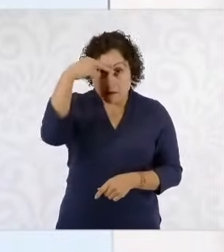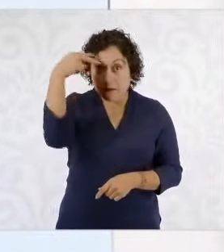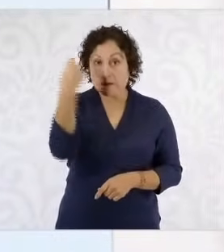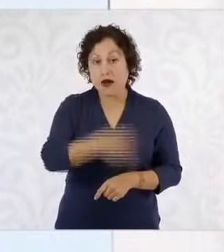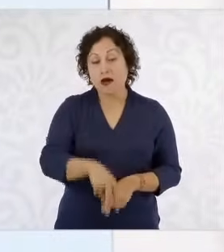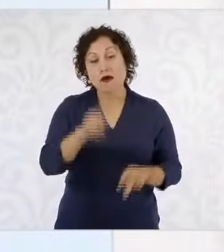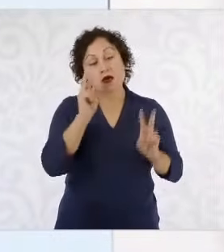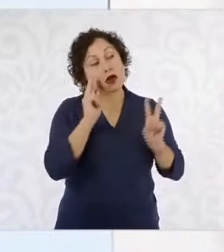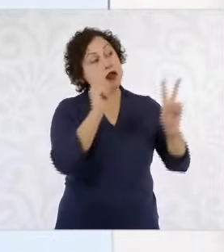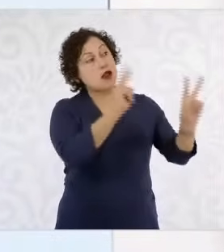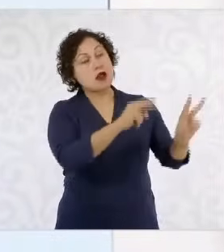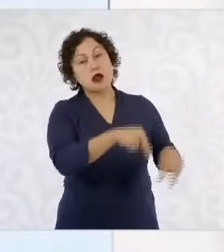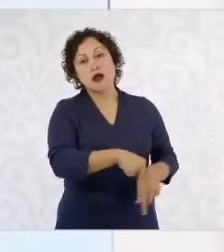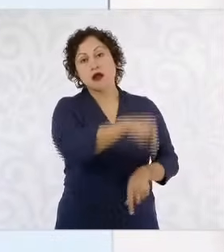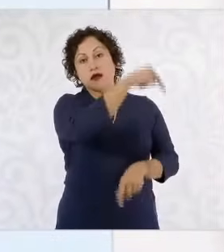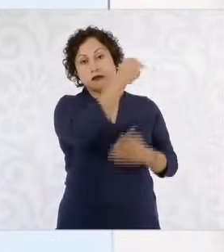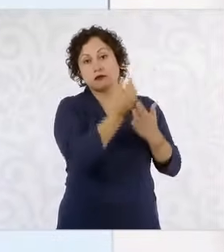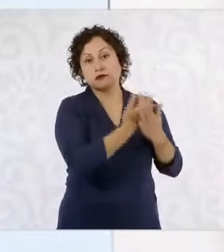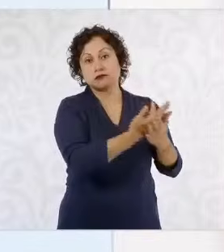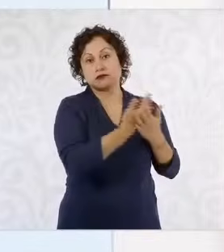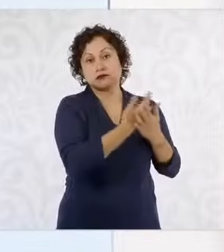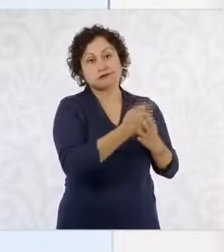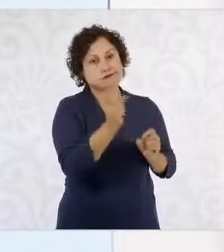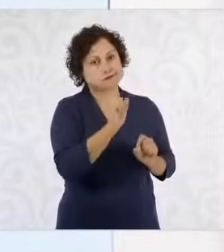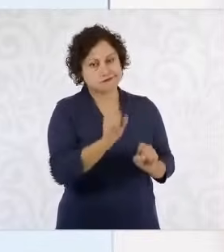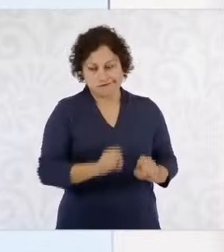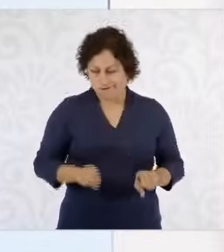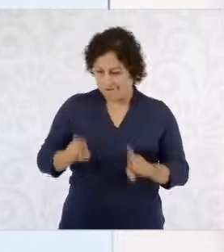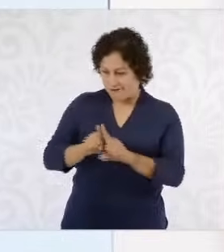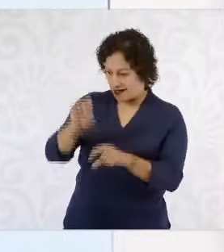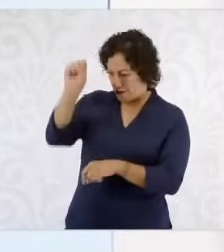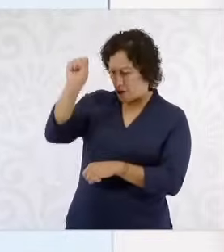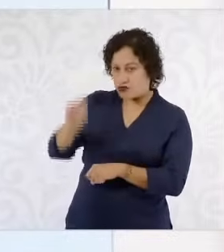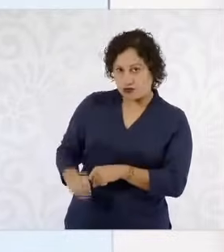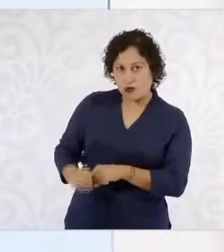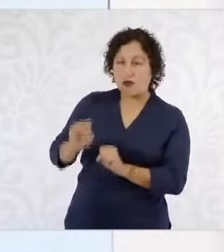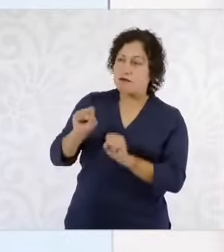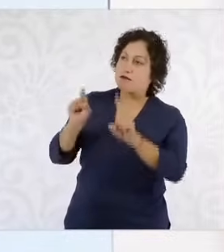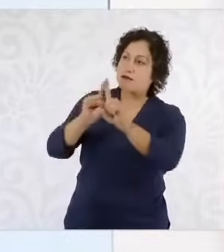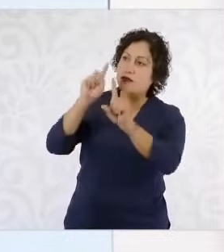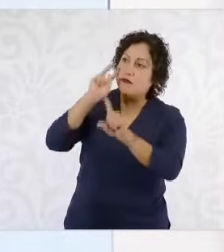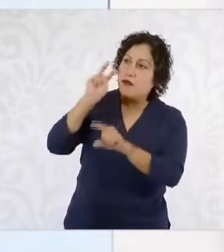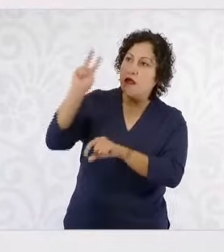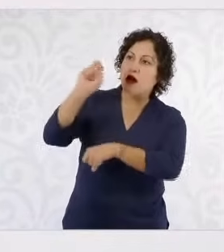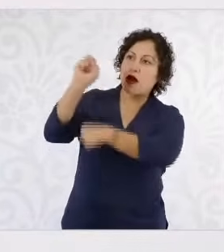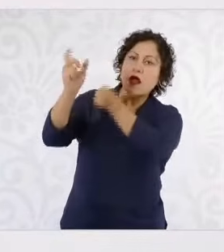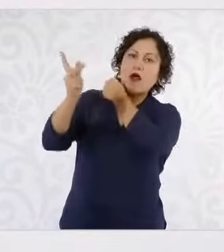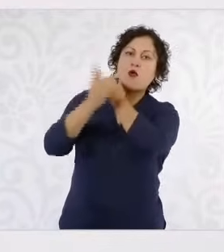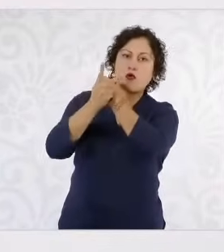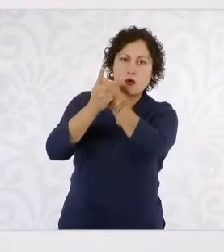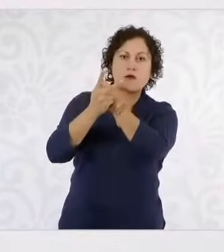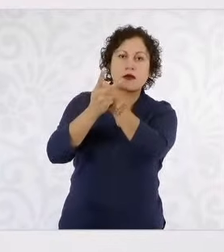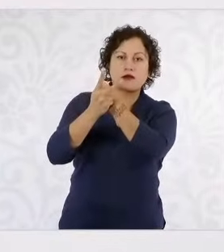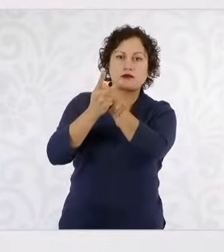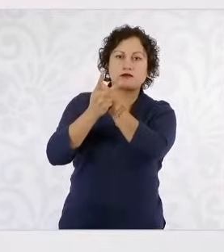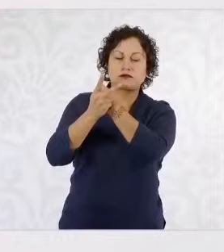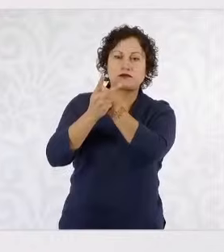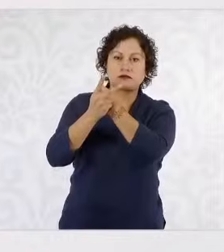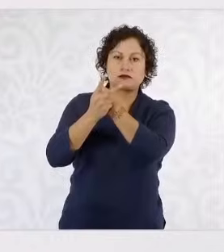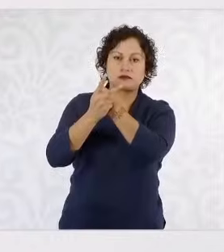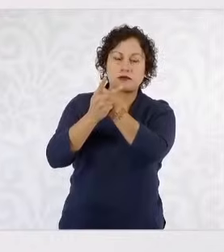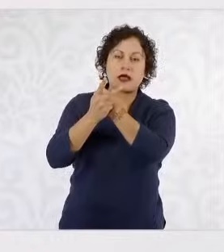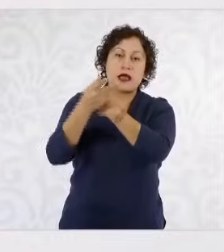sur y también al continente europeo, pero particularmente al sur con